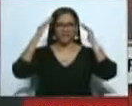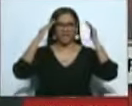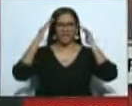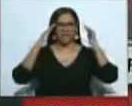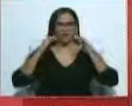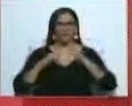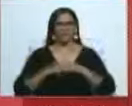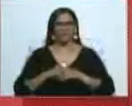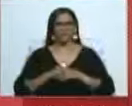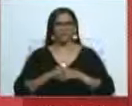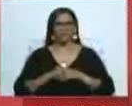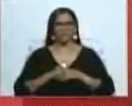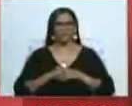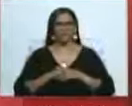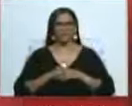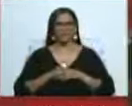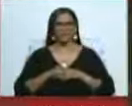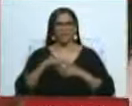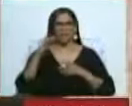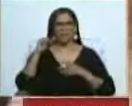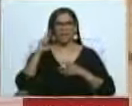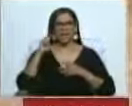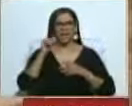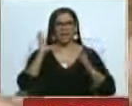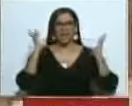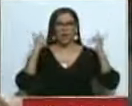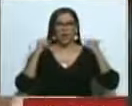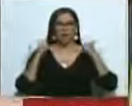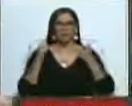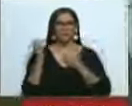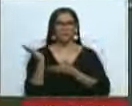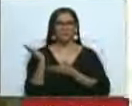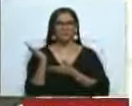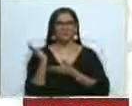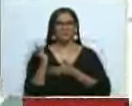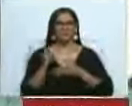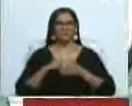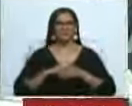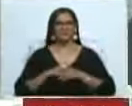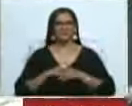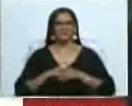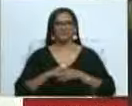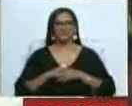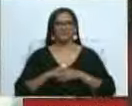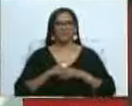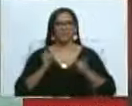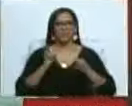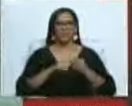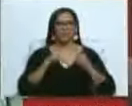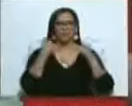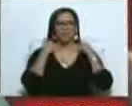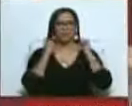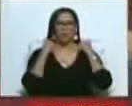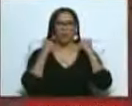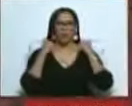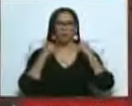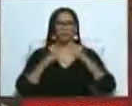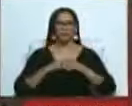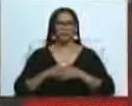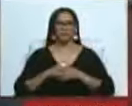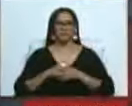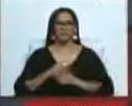A Noelí, Marela, María. A María León. Está en la esposa de Aristóbulo.